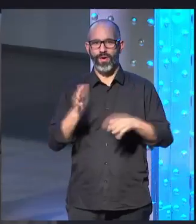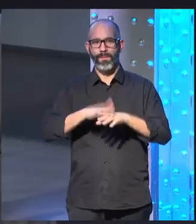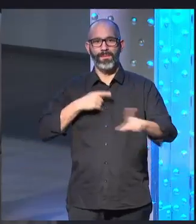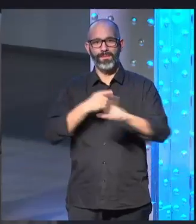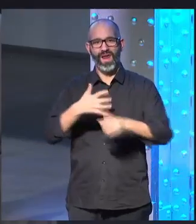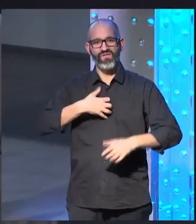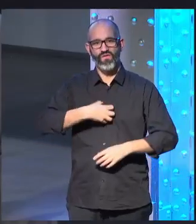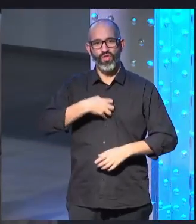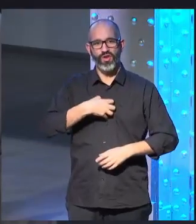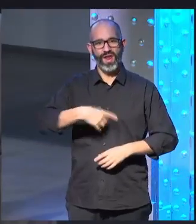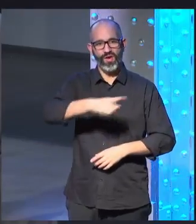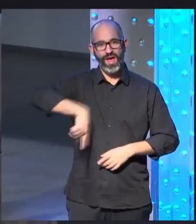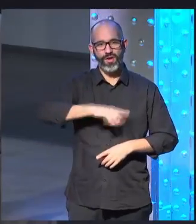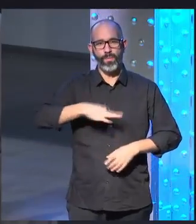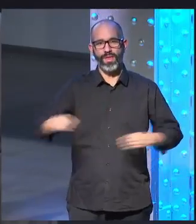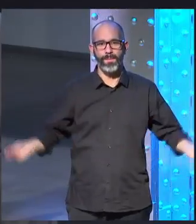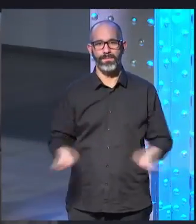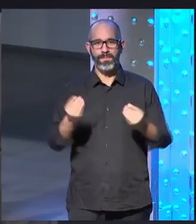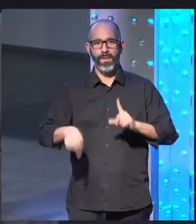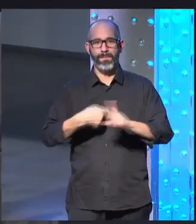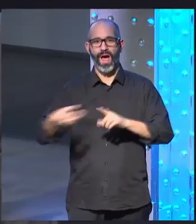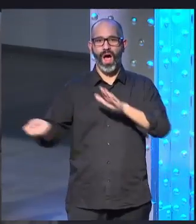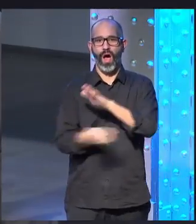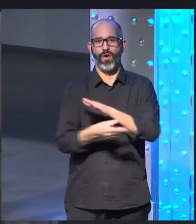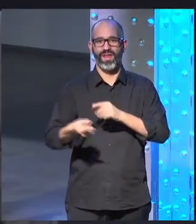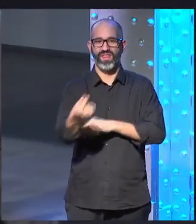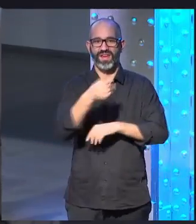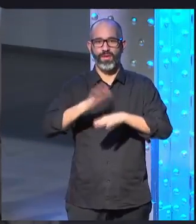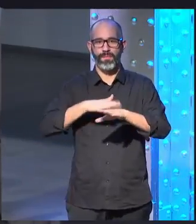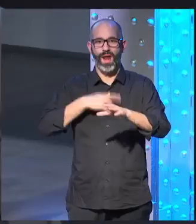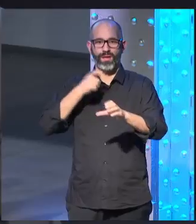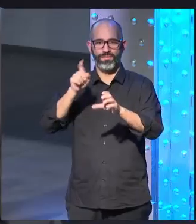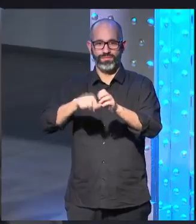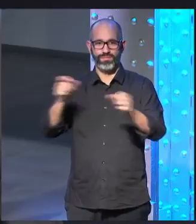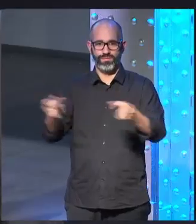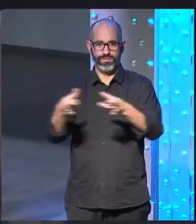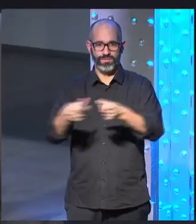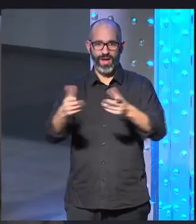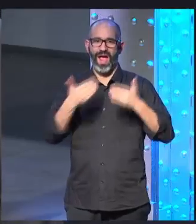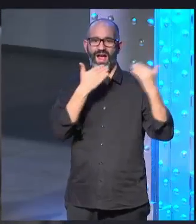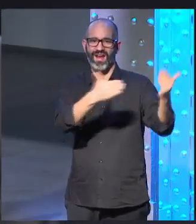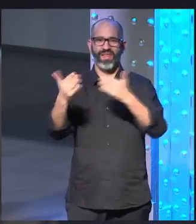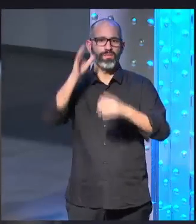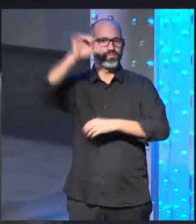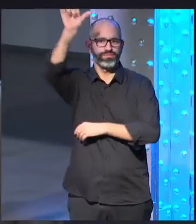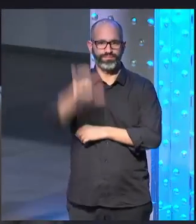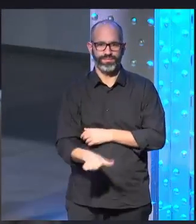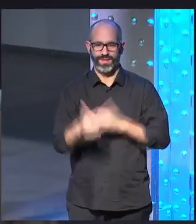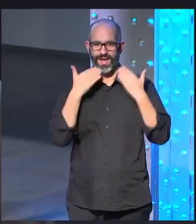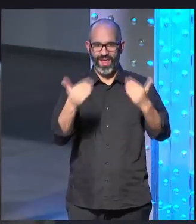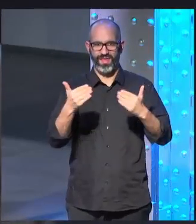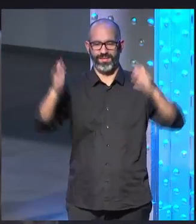los funcionarios y ahorre dinero al contribuyente. Muchas gracias por vuestra presencia. Muchas